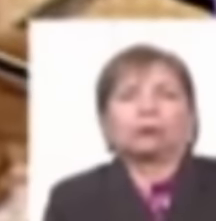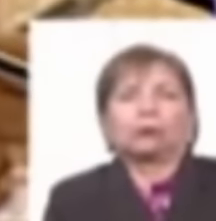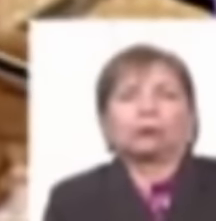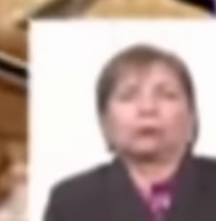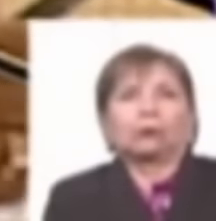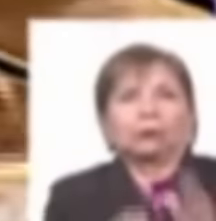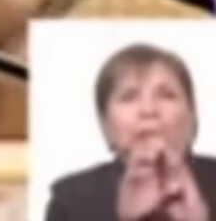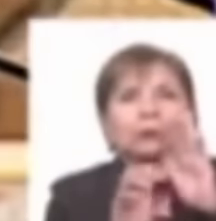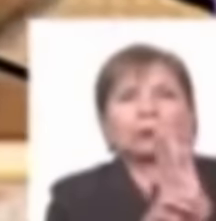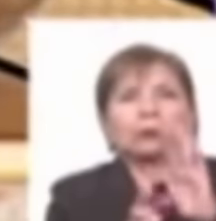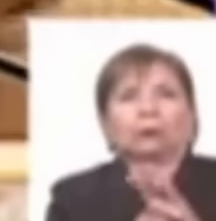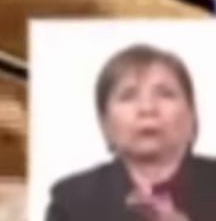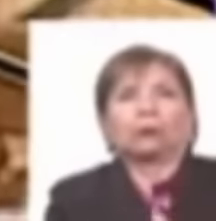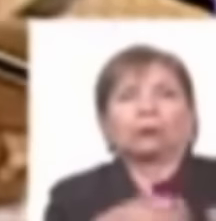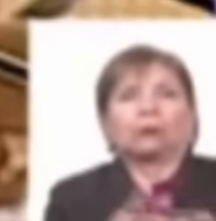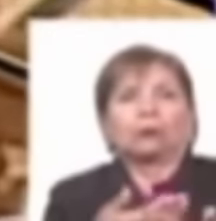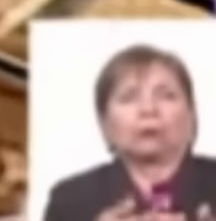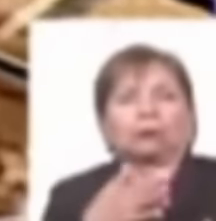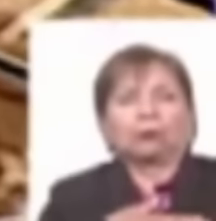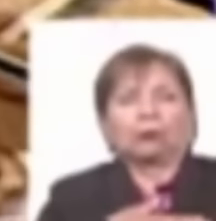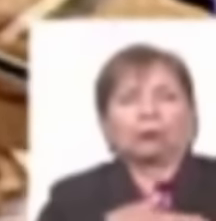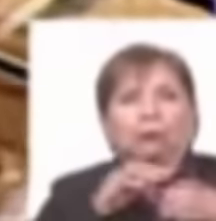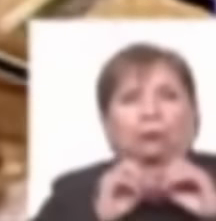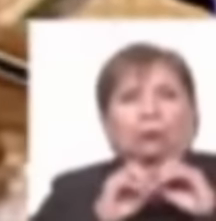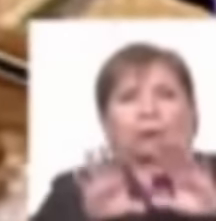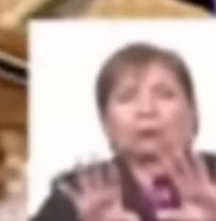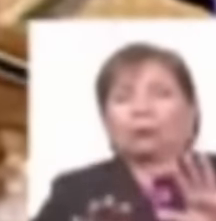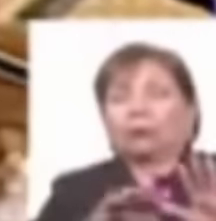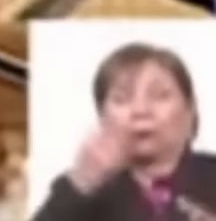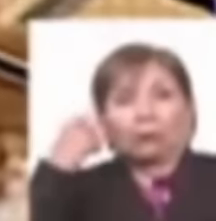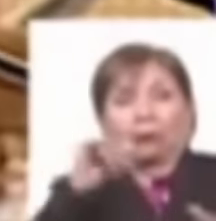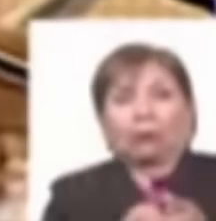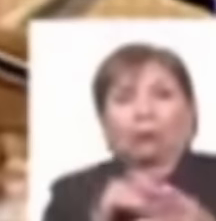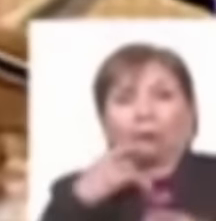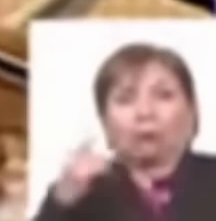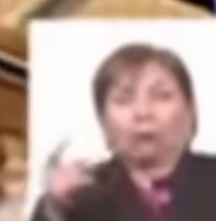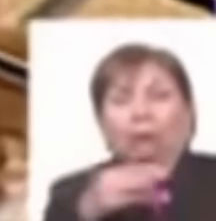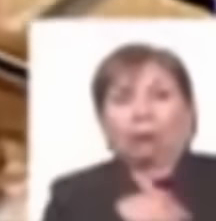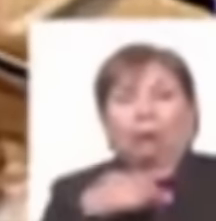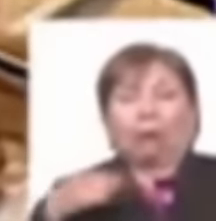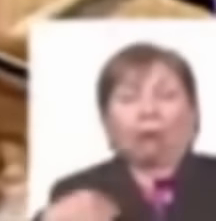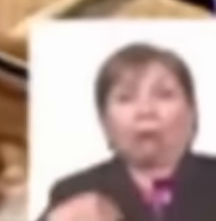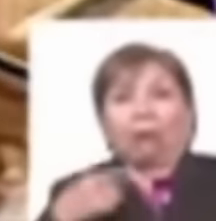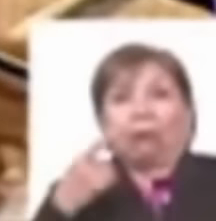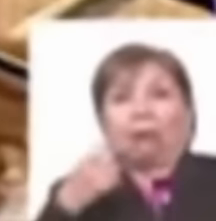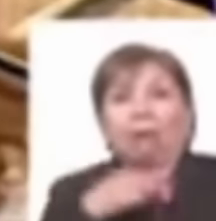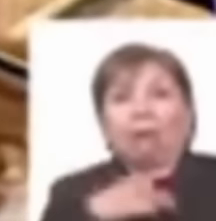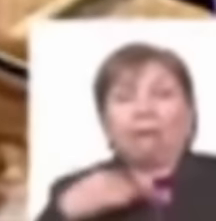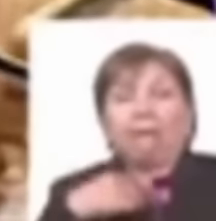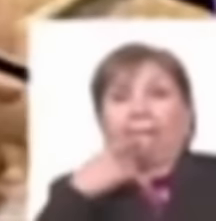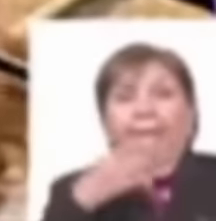la Constitución. Para mí es claro, la Constitución dice que para ser miembro, y uno es miembro mientras